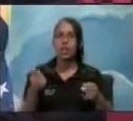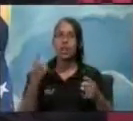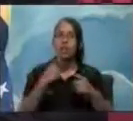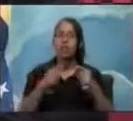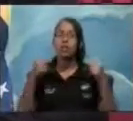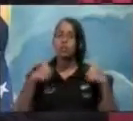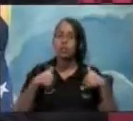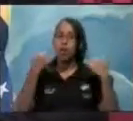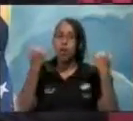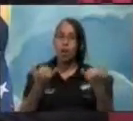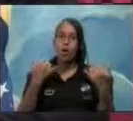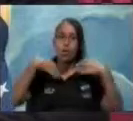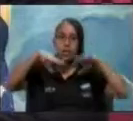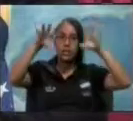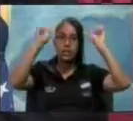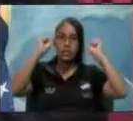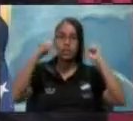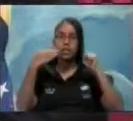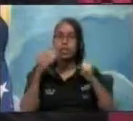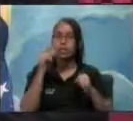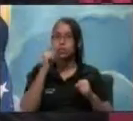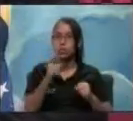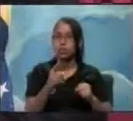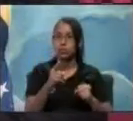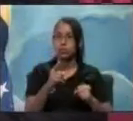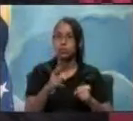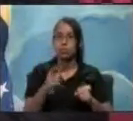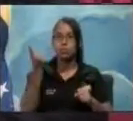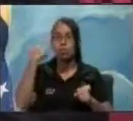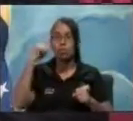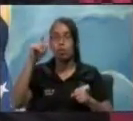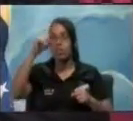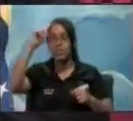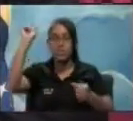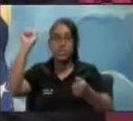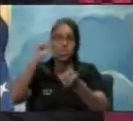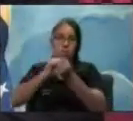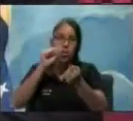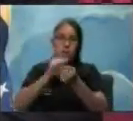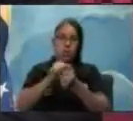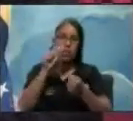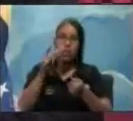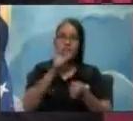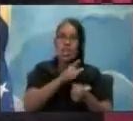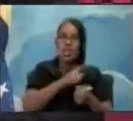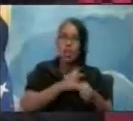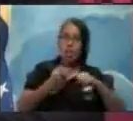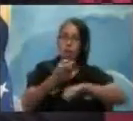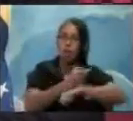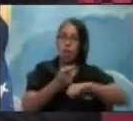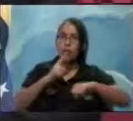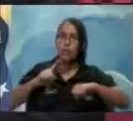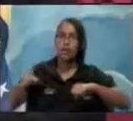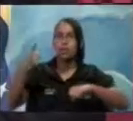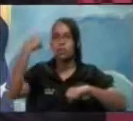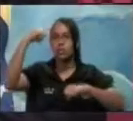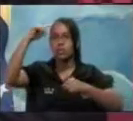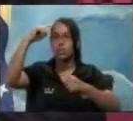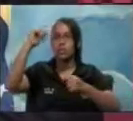ahora entiendo, dijo él, que ustedes por ignorancia, ustedes y los gobernantes por